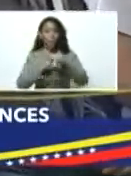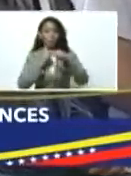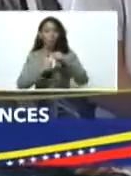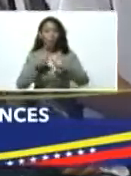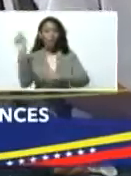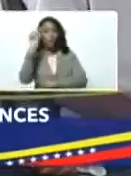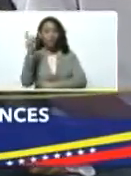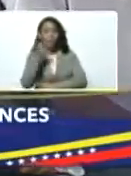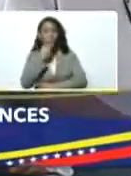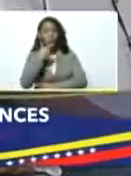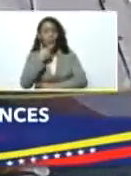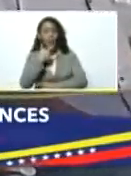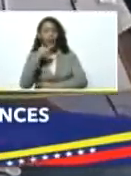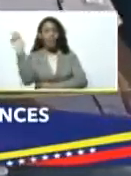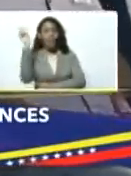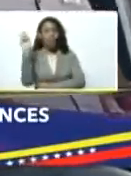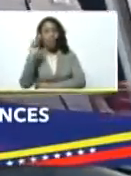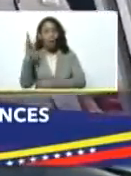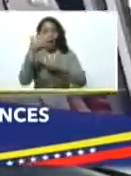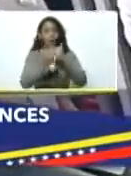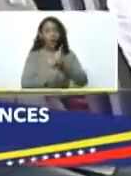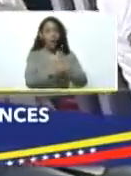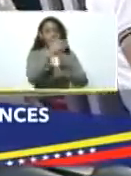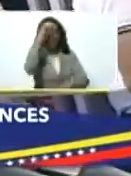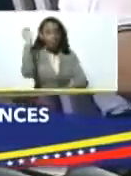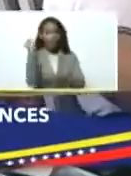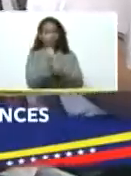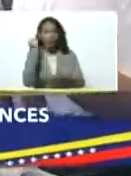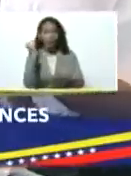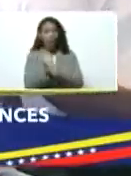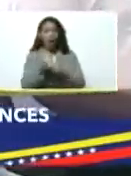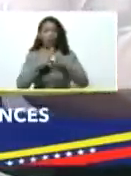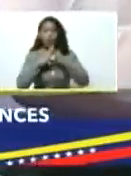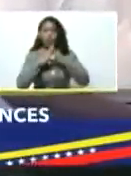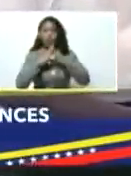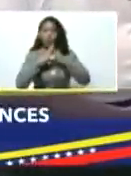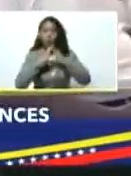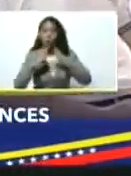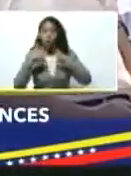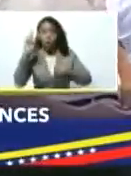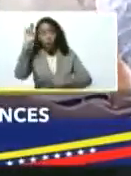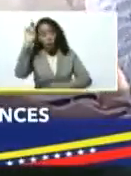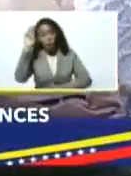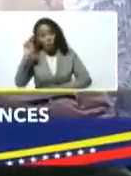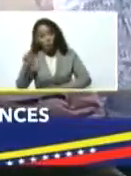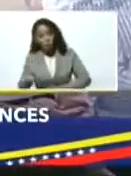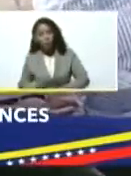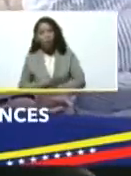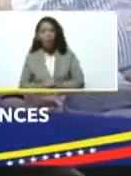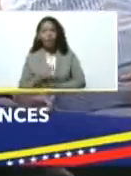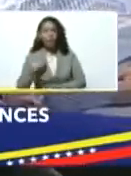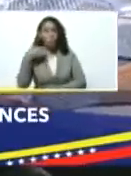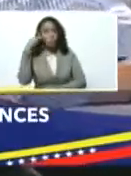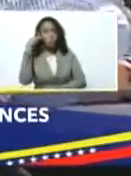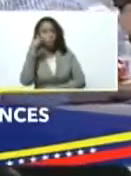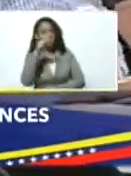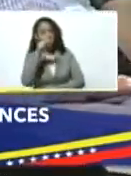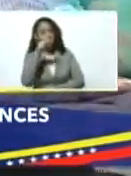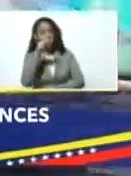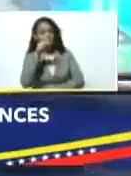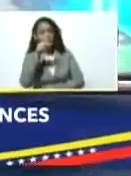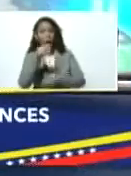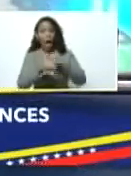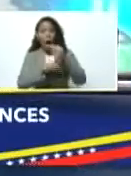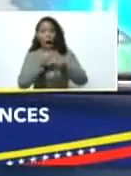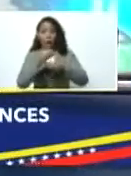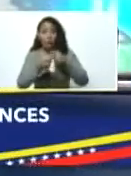Venezuela bonita, la Venezuela que avanza y trabaja todos los días. Yo lo veo, hacen